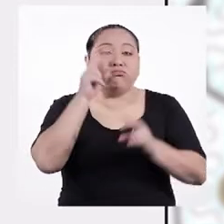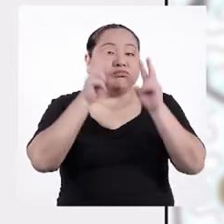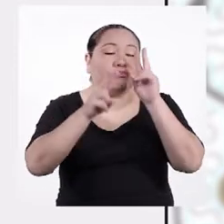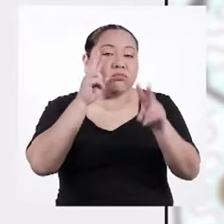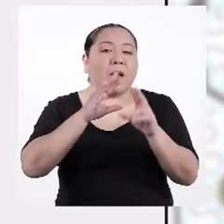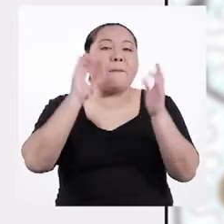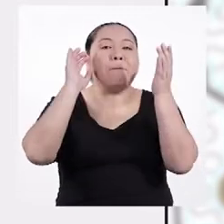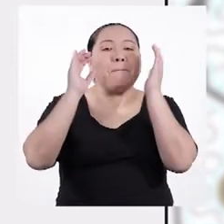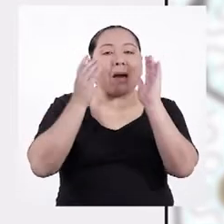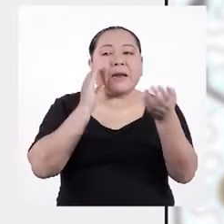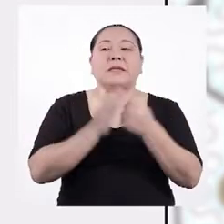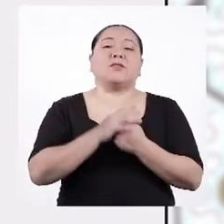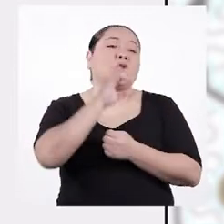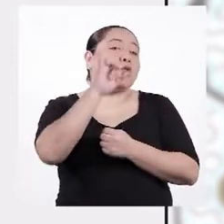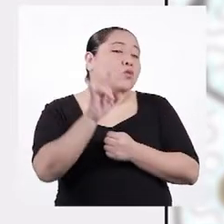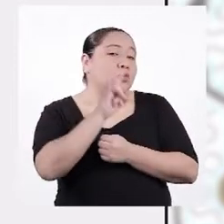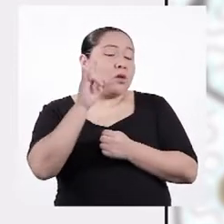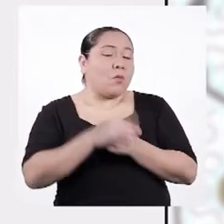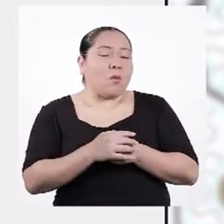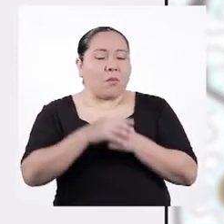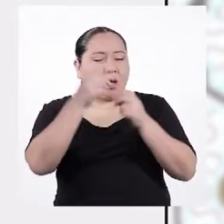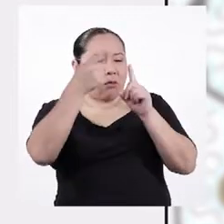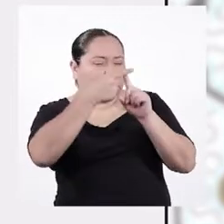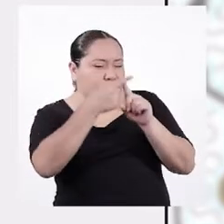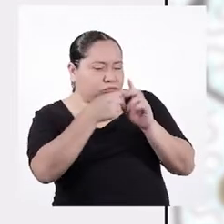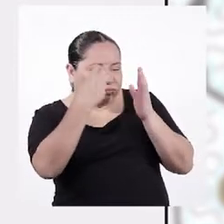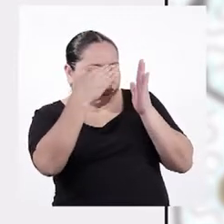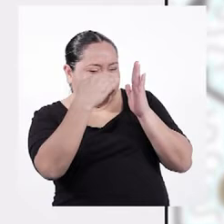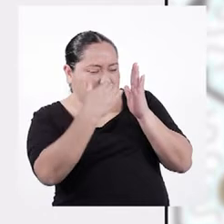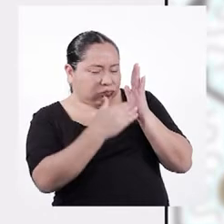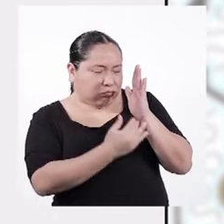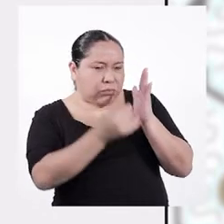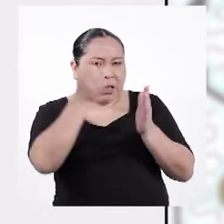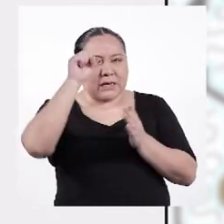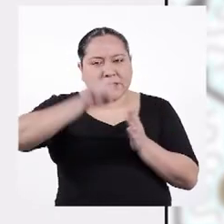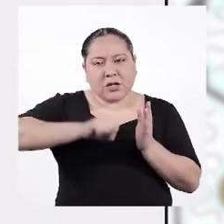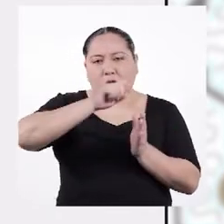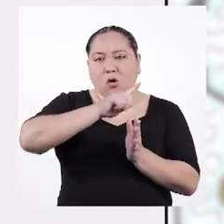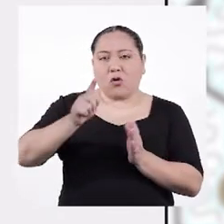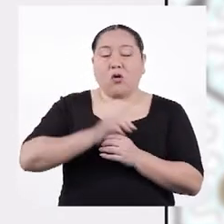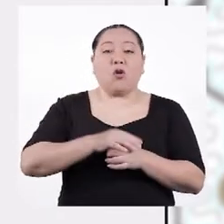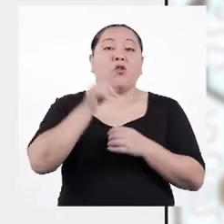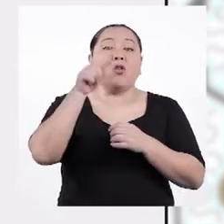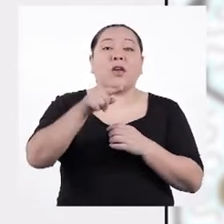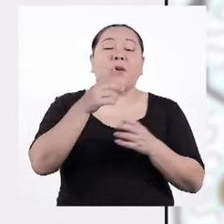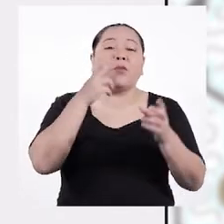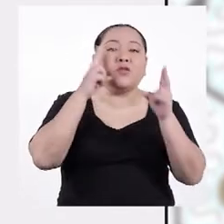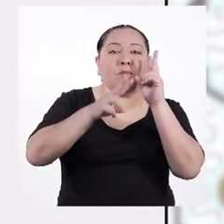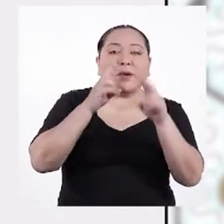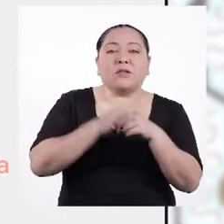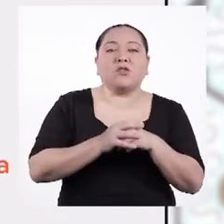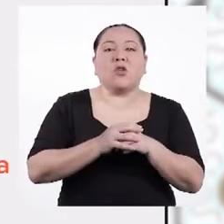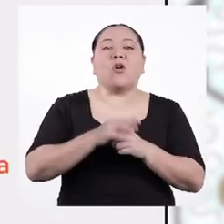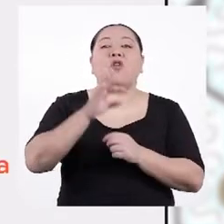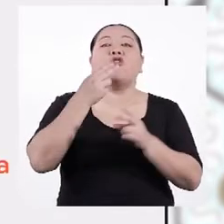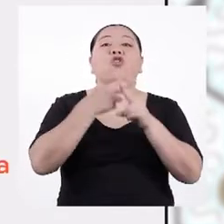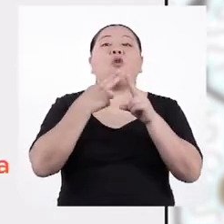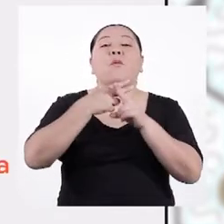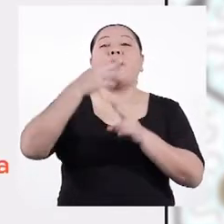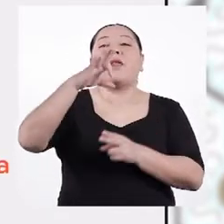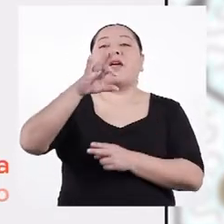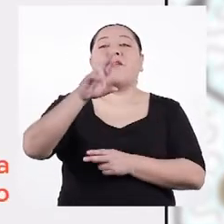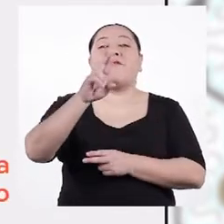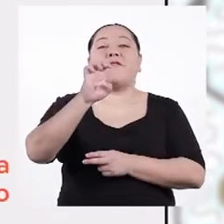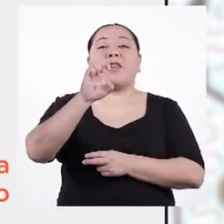al que empleamos para calcular la probabilidad, en realidad lo que hemos calculado se llama frecuencia relativa.